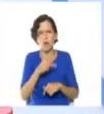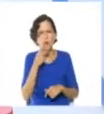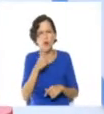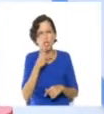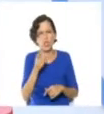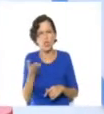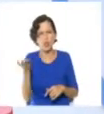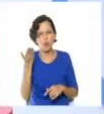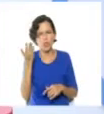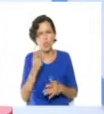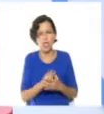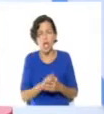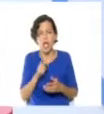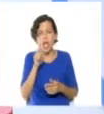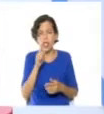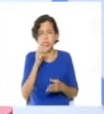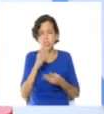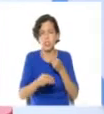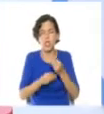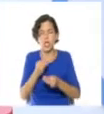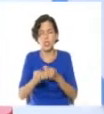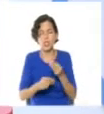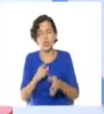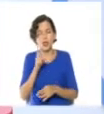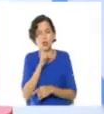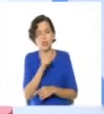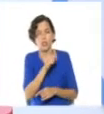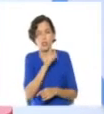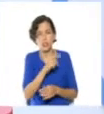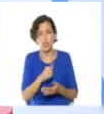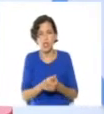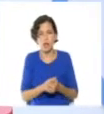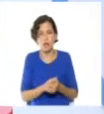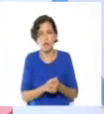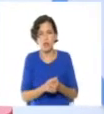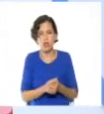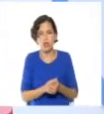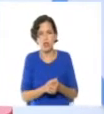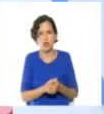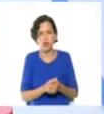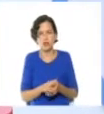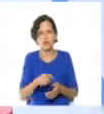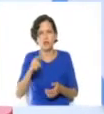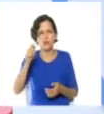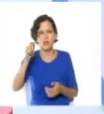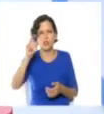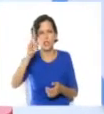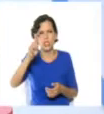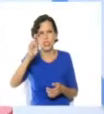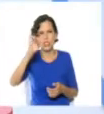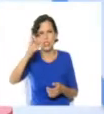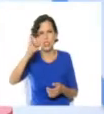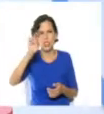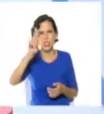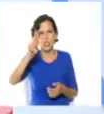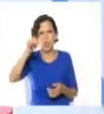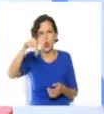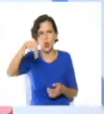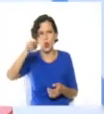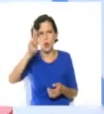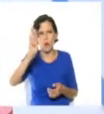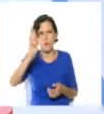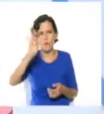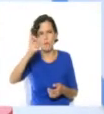fundamental. Aquí se realiza lo que se llama un triunvirato. ¿Y cuál es el triunvirato? Eran 3 presidentes que